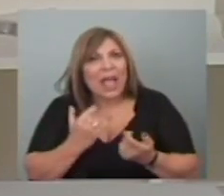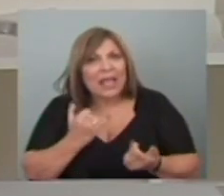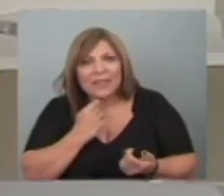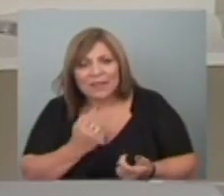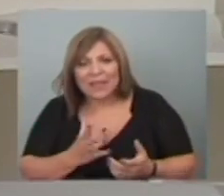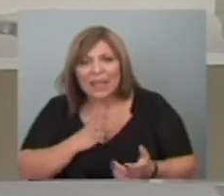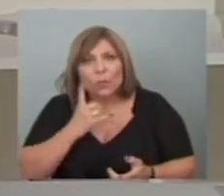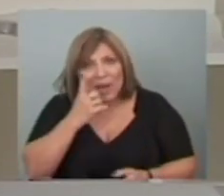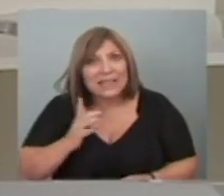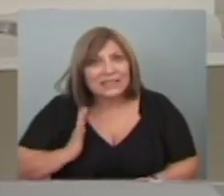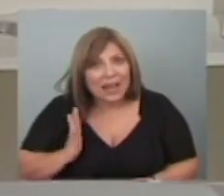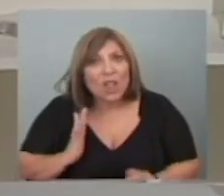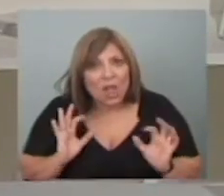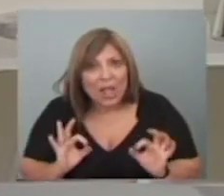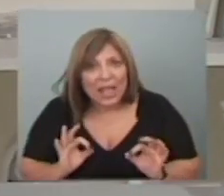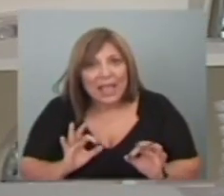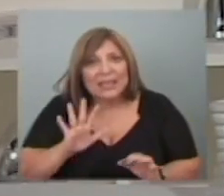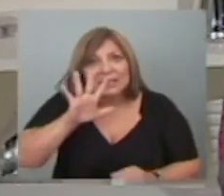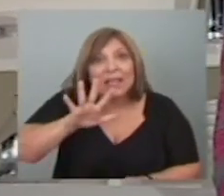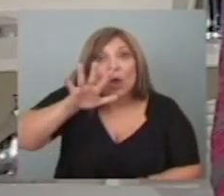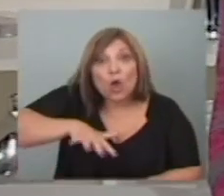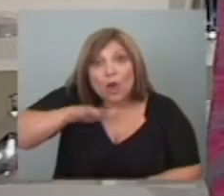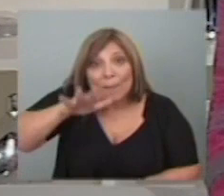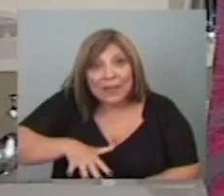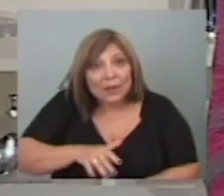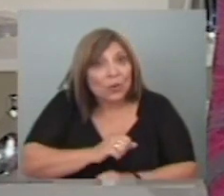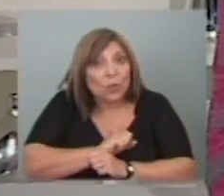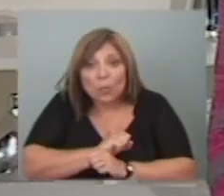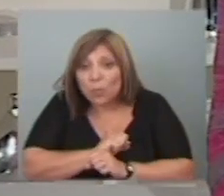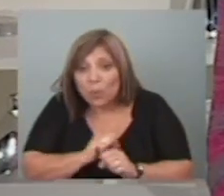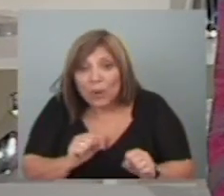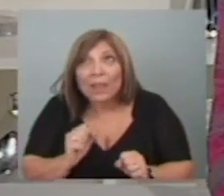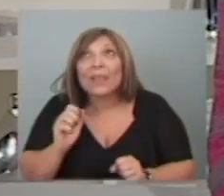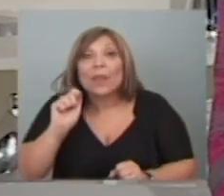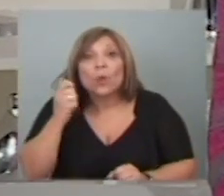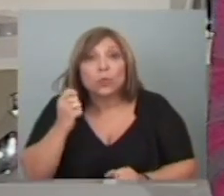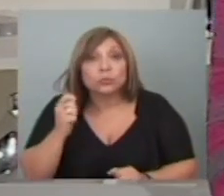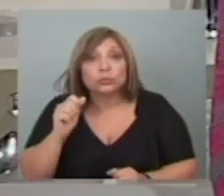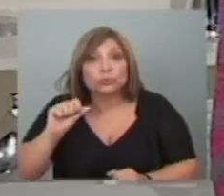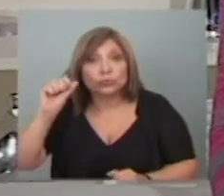una señora que estuvo 5 meses sin poder colocar la luz en su casa.